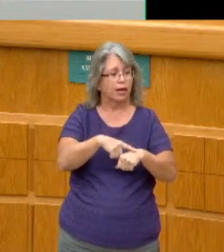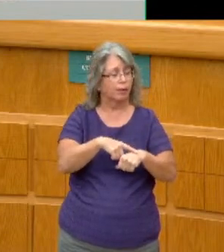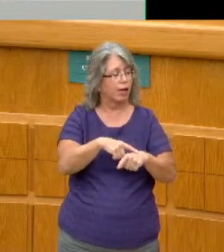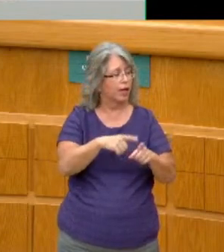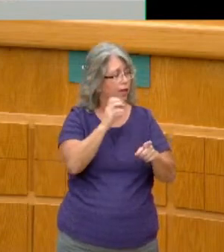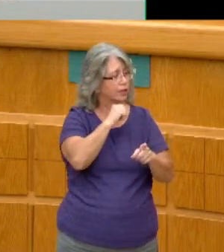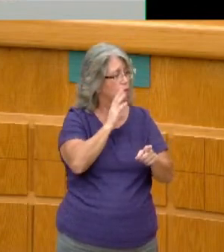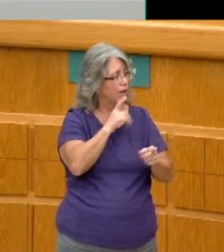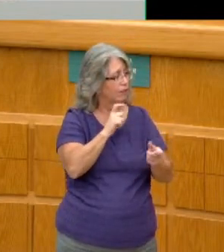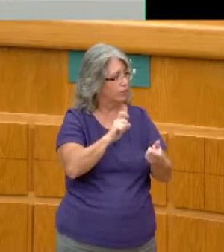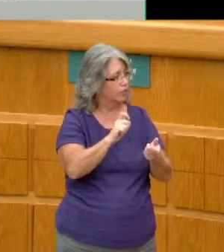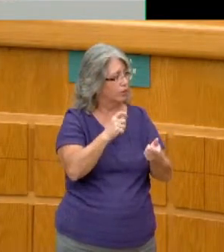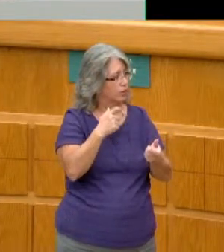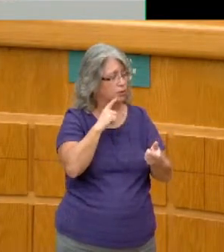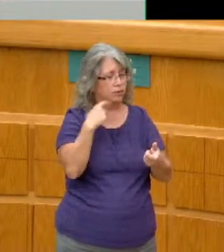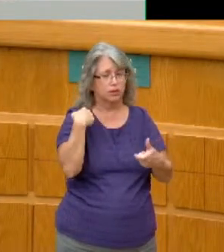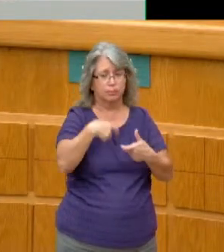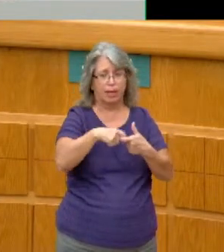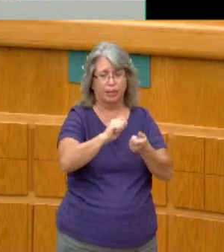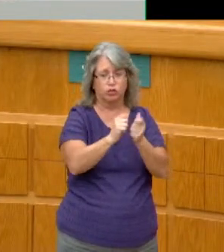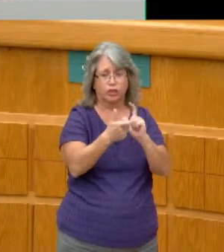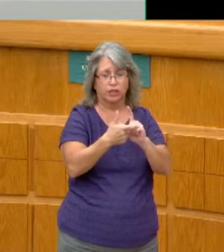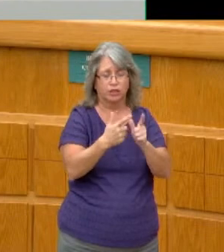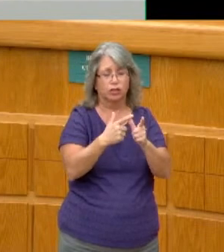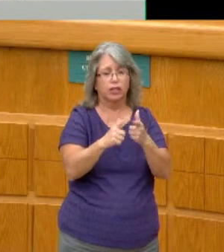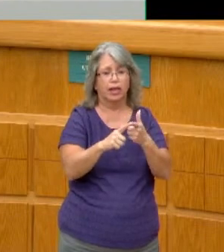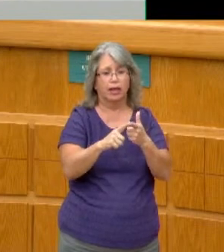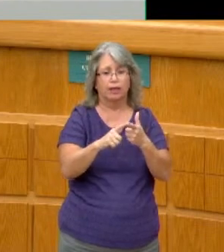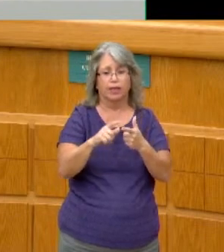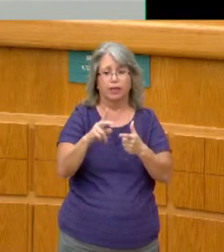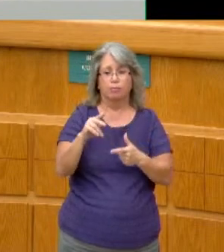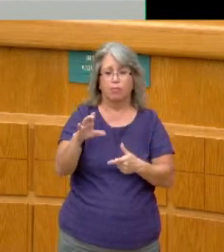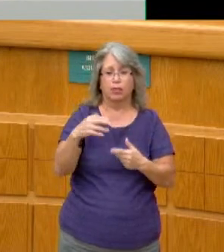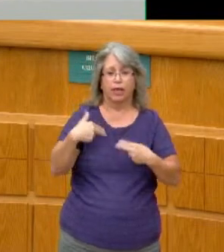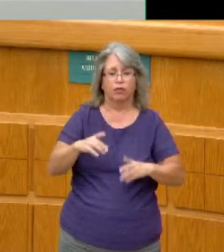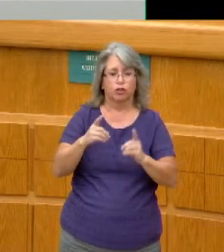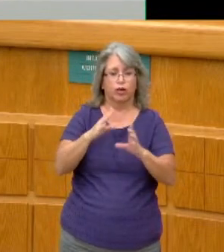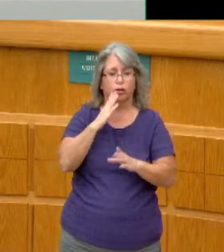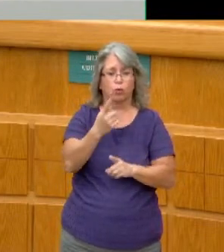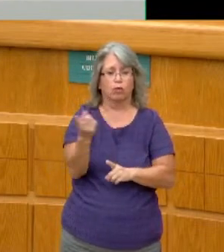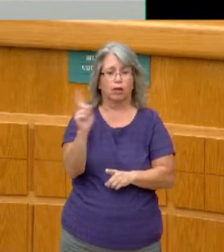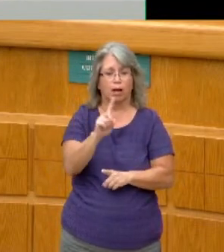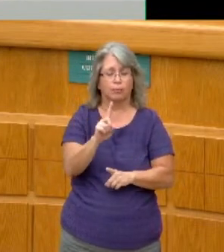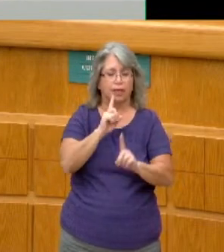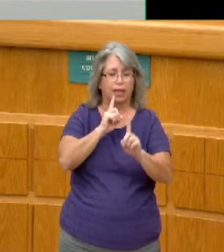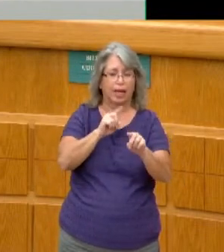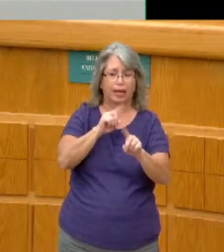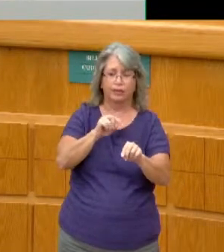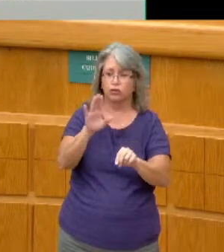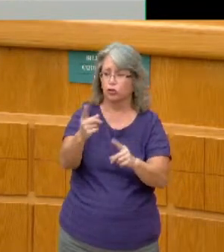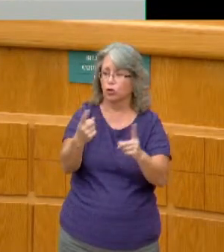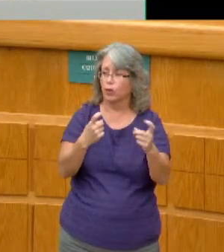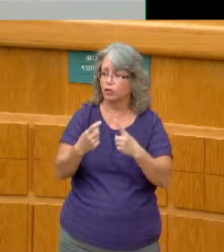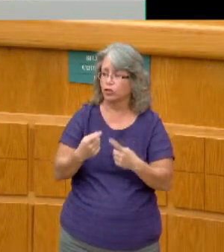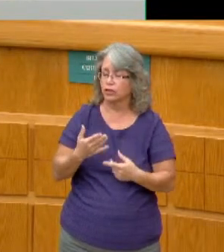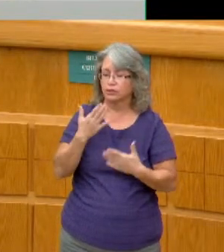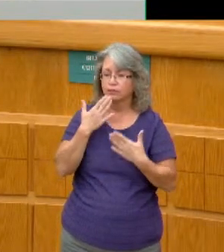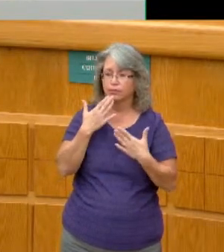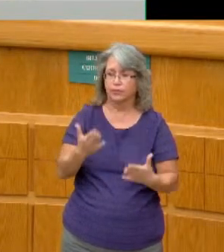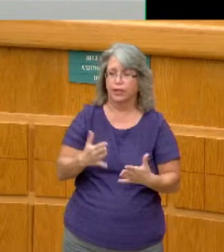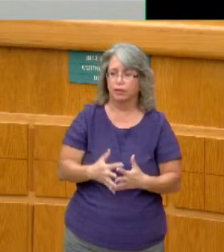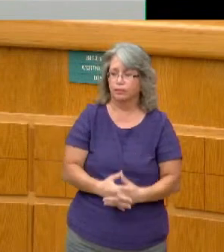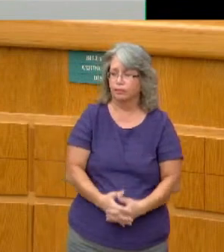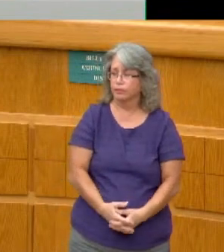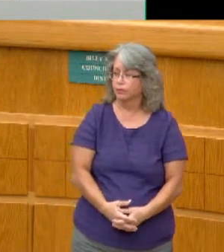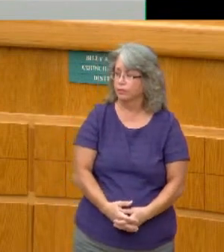and then the public health director will come and answer any questions that you might have. Thank you. La mayoría de los casos positivos reportados en el área